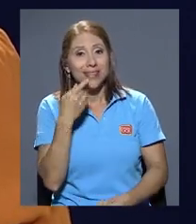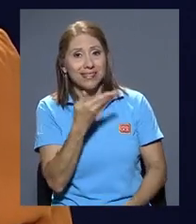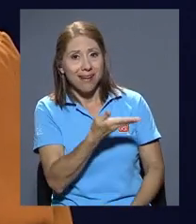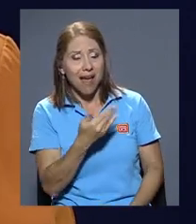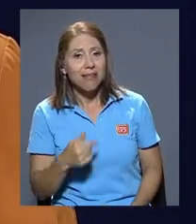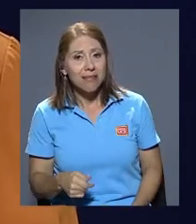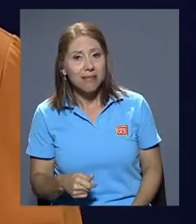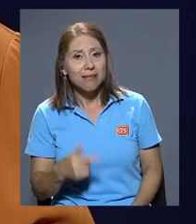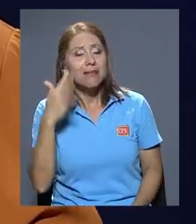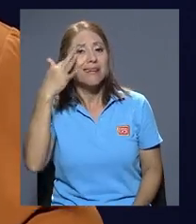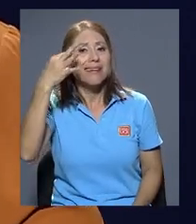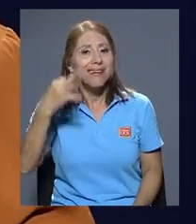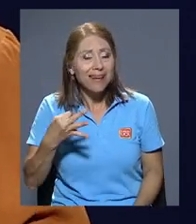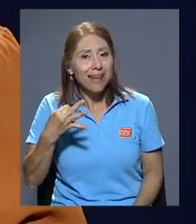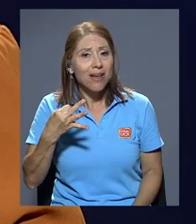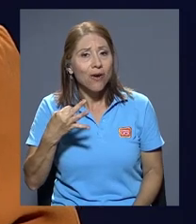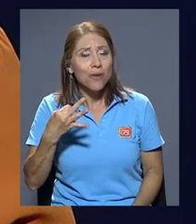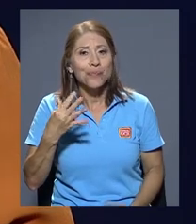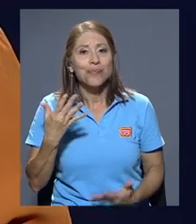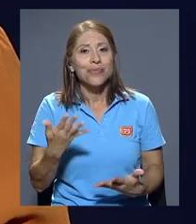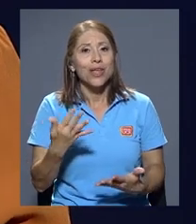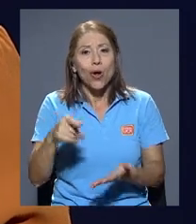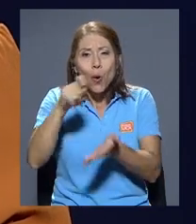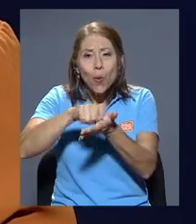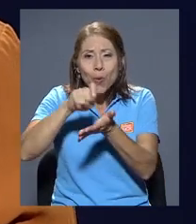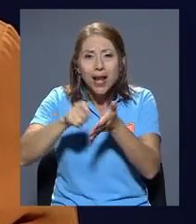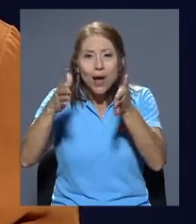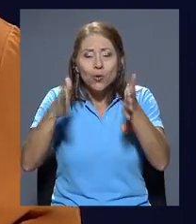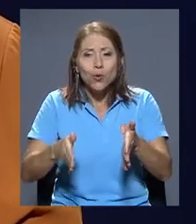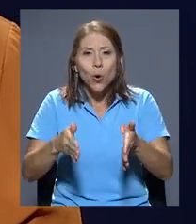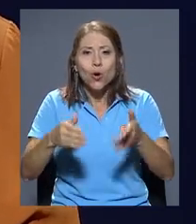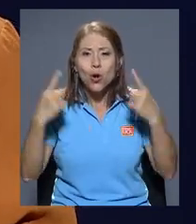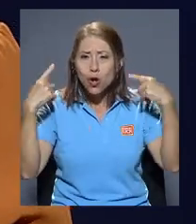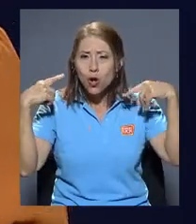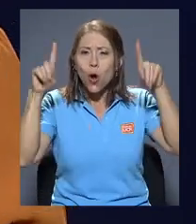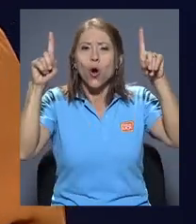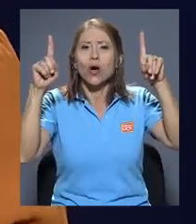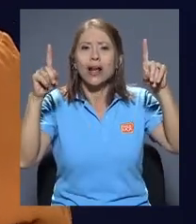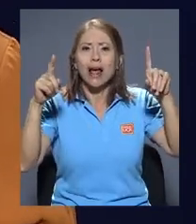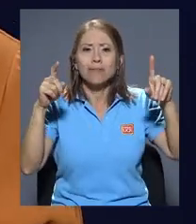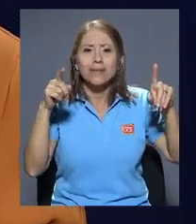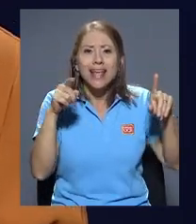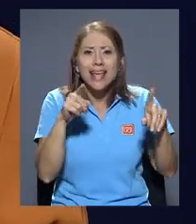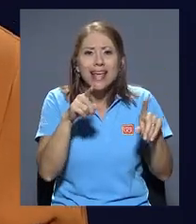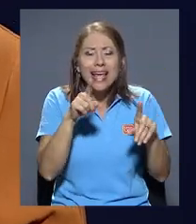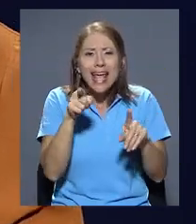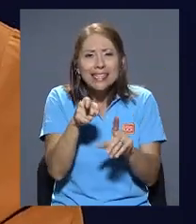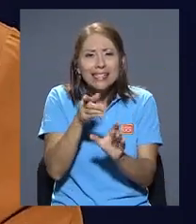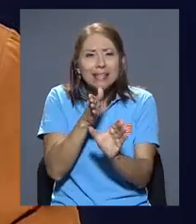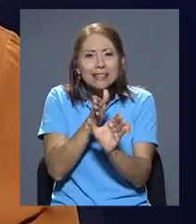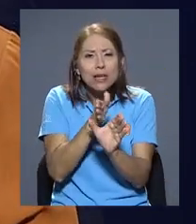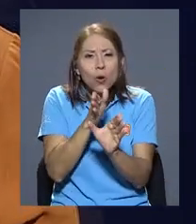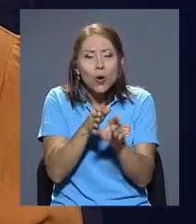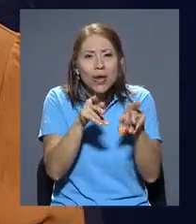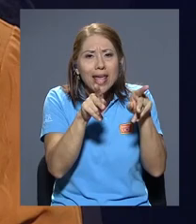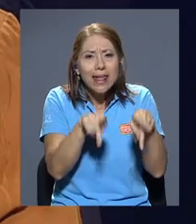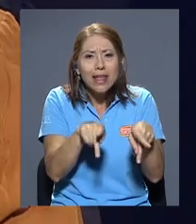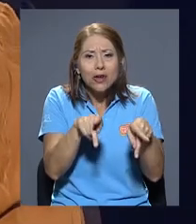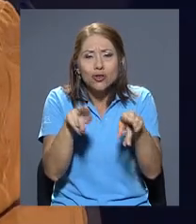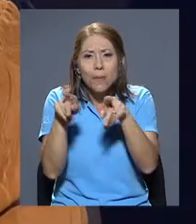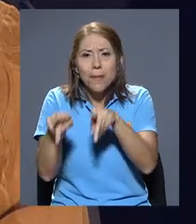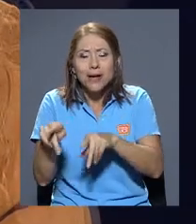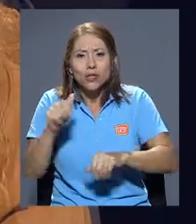lo maravilloso como el autor logra entretejer justamente esta psicología de los personajes, creo que es uno de los